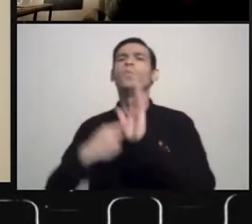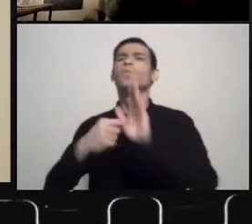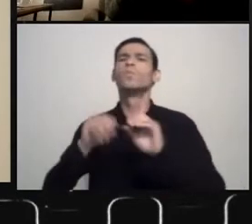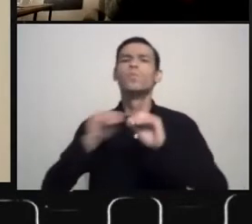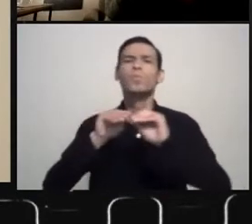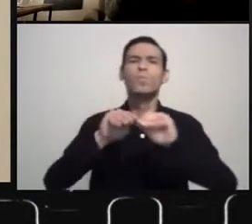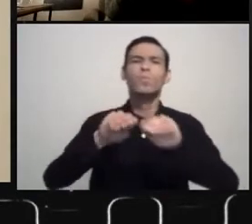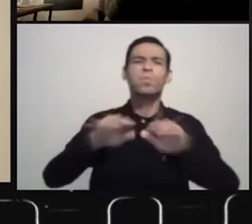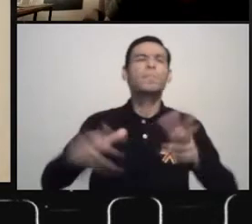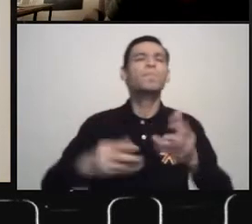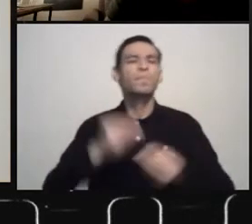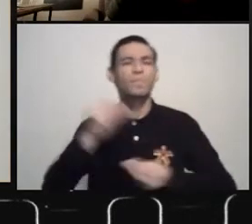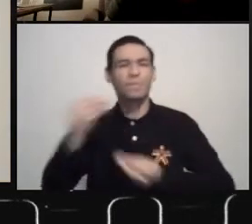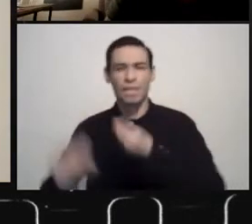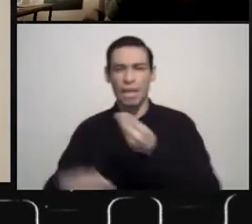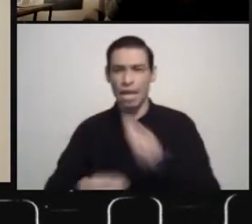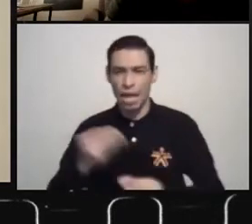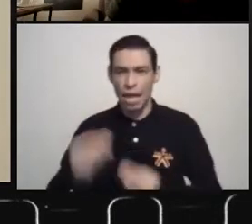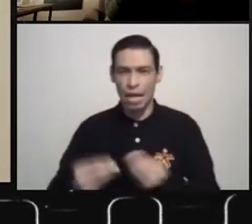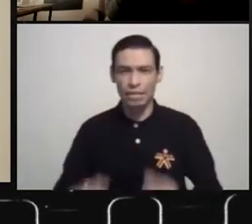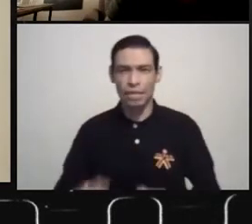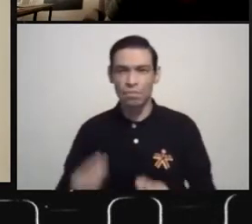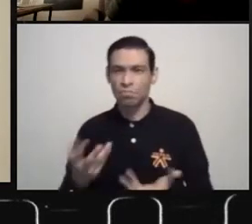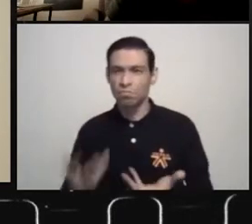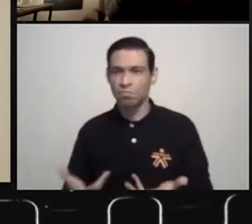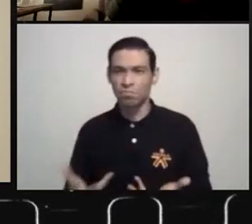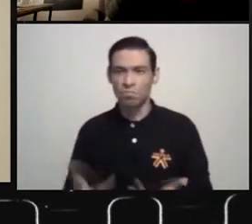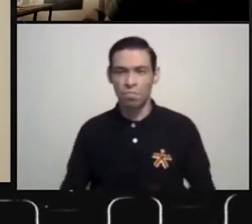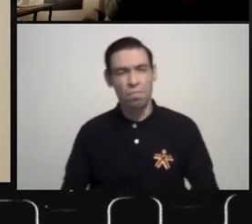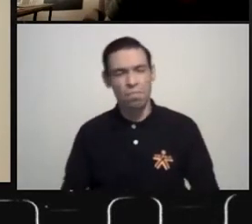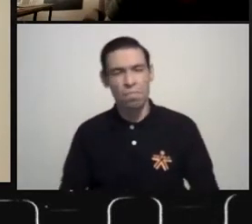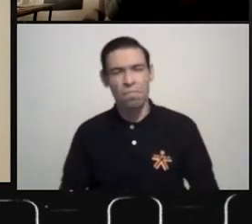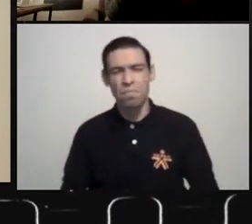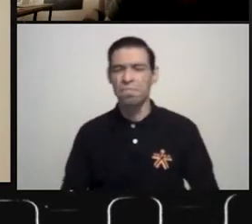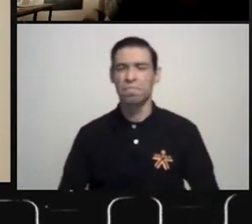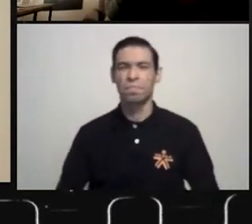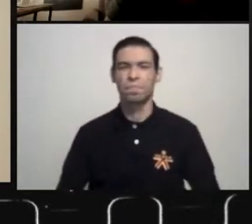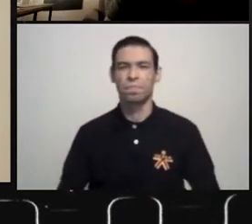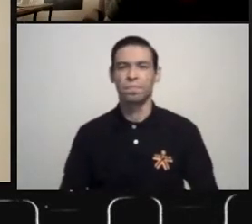dejarse ver, ¿no? Para que en algún momento puedan entrar, como se dice, a las grandes ligas.